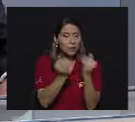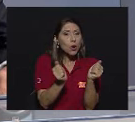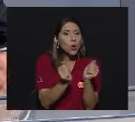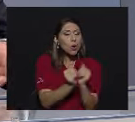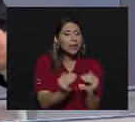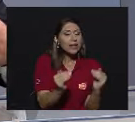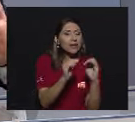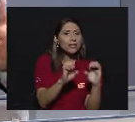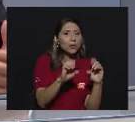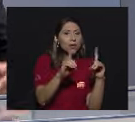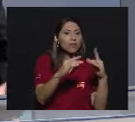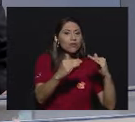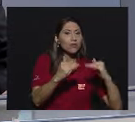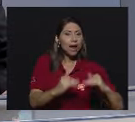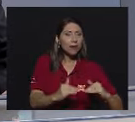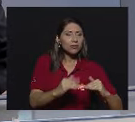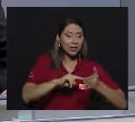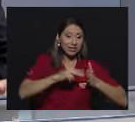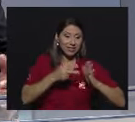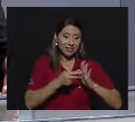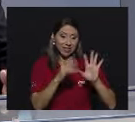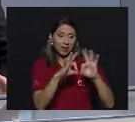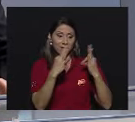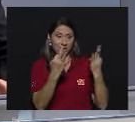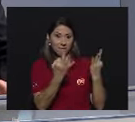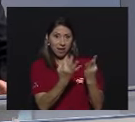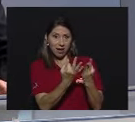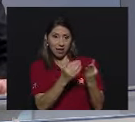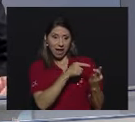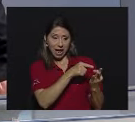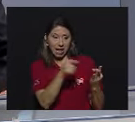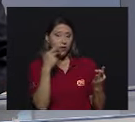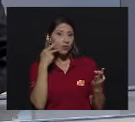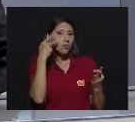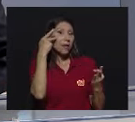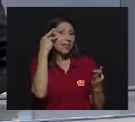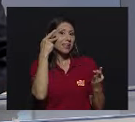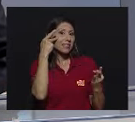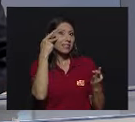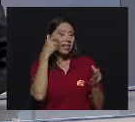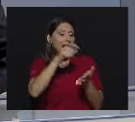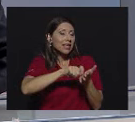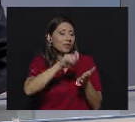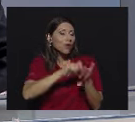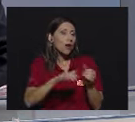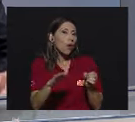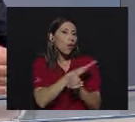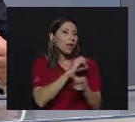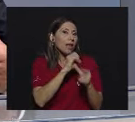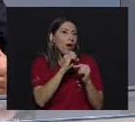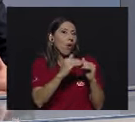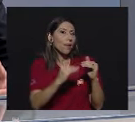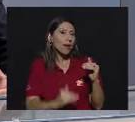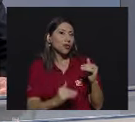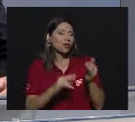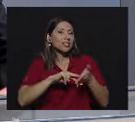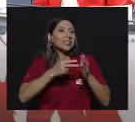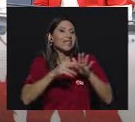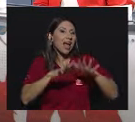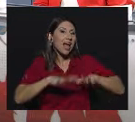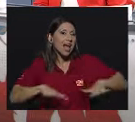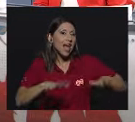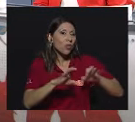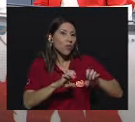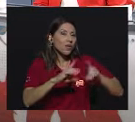bajos, es que los padres de esos hogares tienen primaria completa o menos. Sí. Entonces, tenemos climas